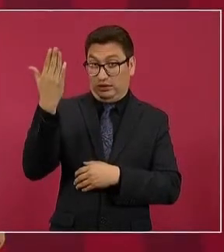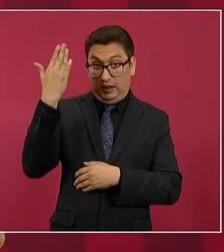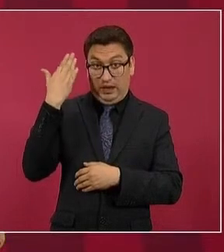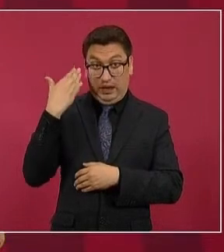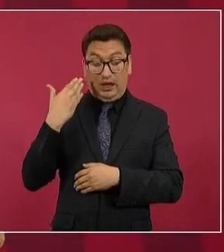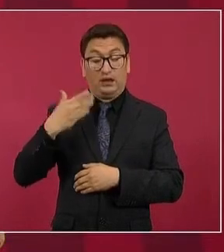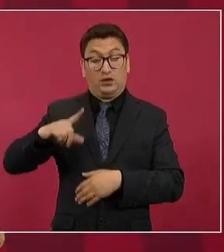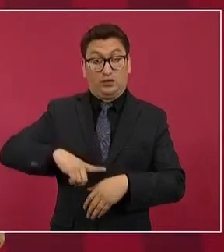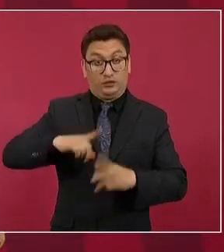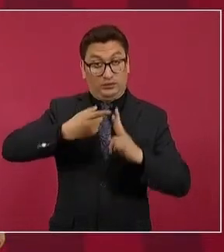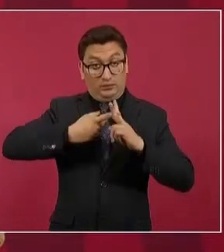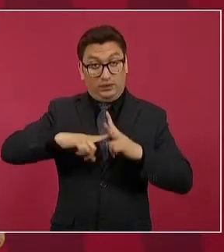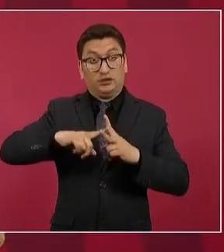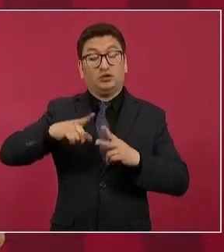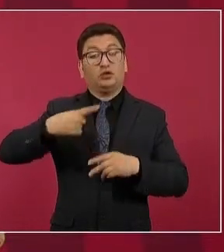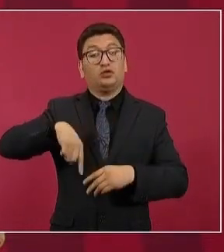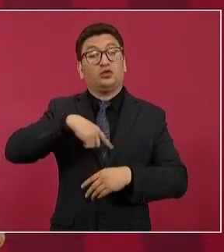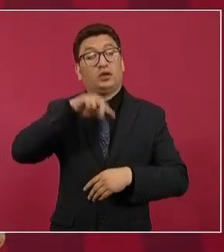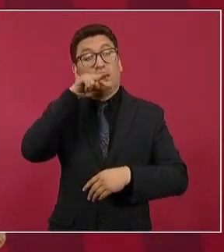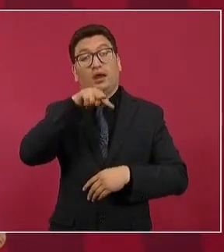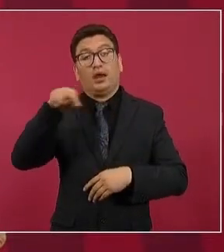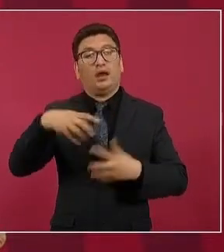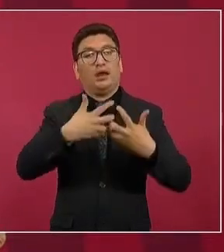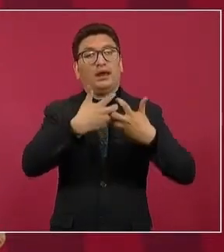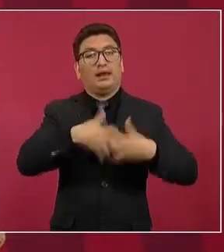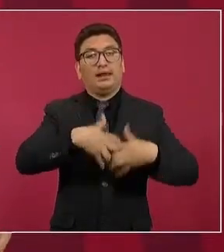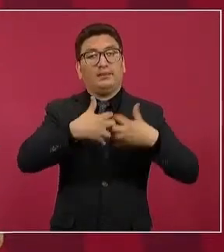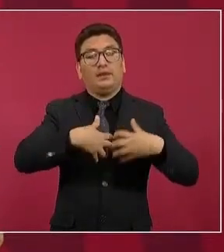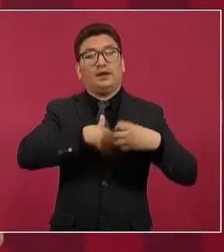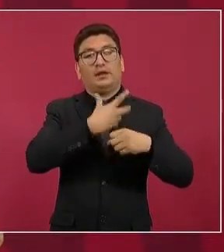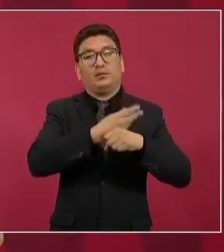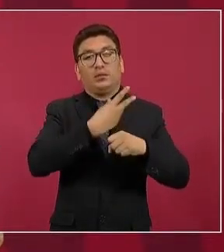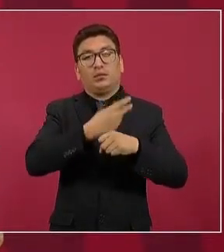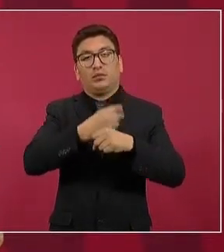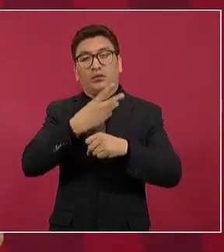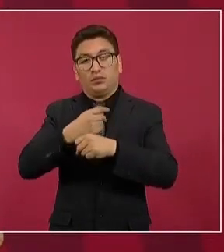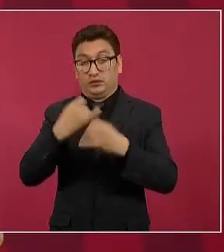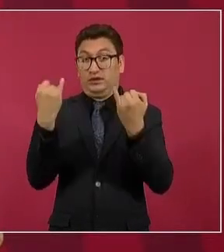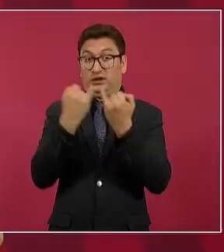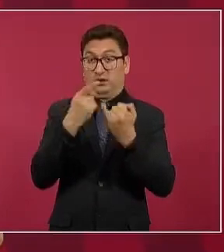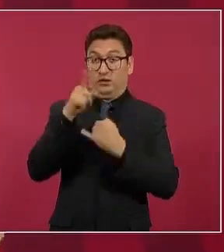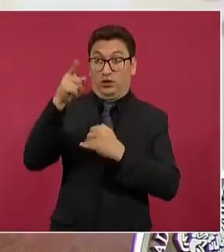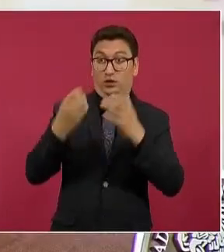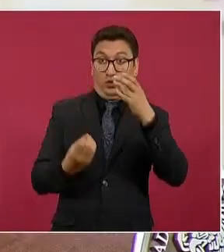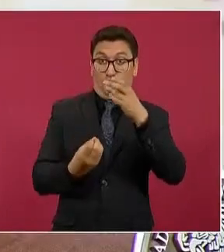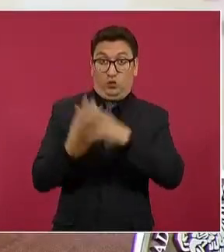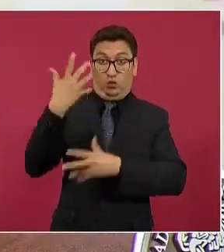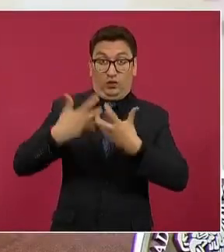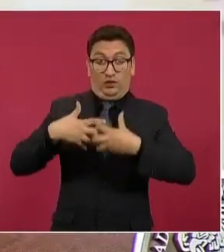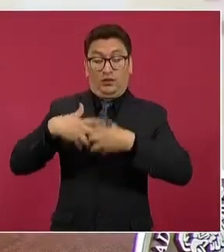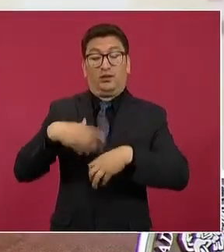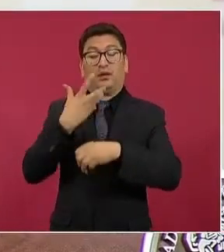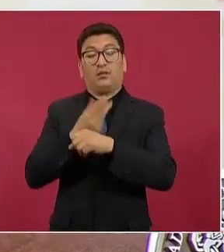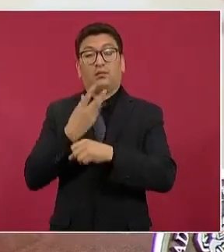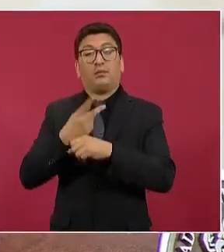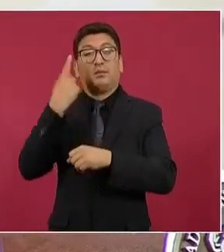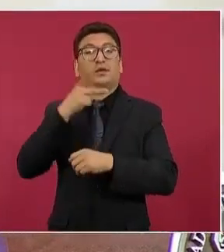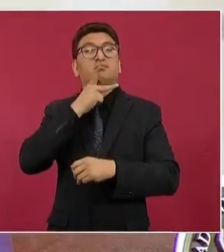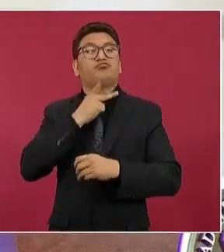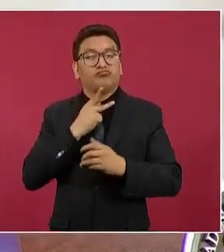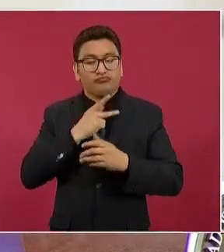refinerías y tomamos la decisión de comprar la refinería de Deer Park. ¿Y eso qué nos